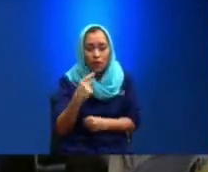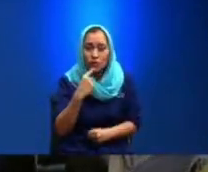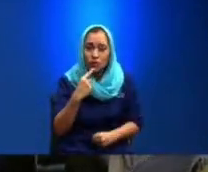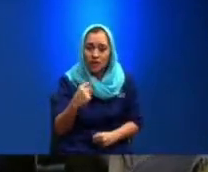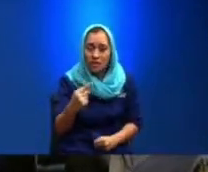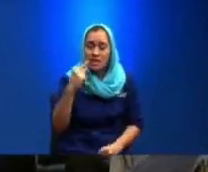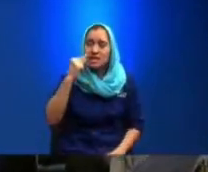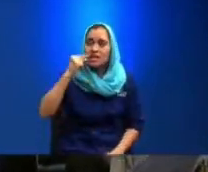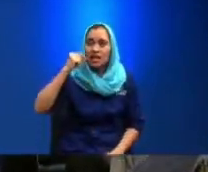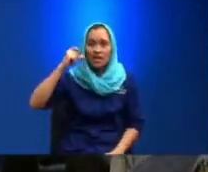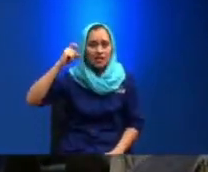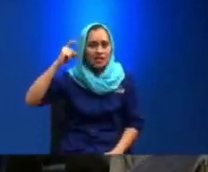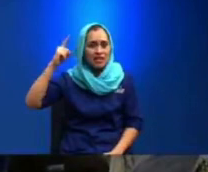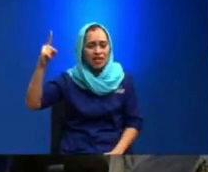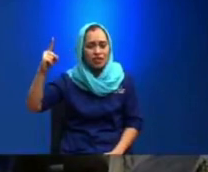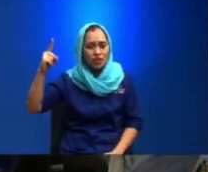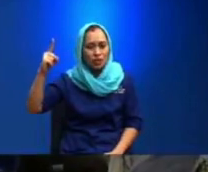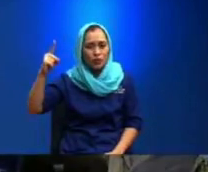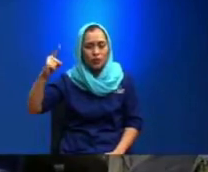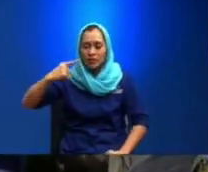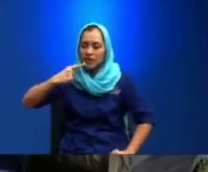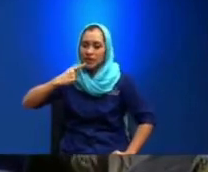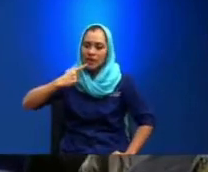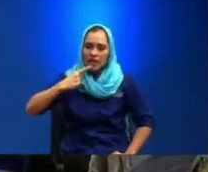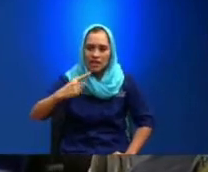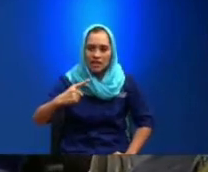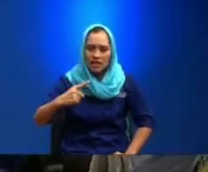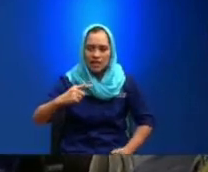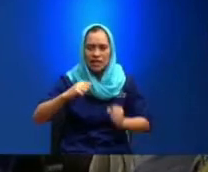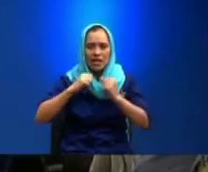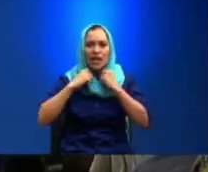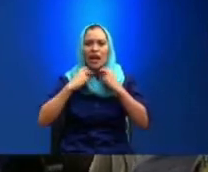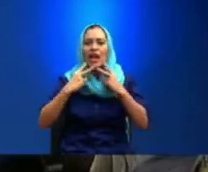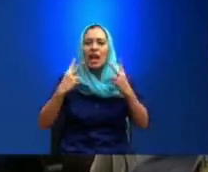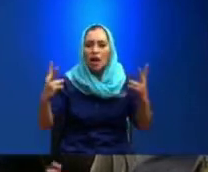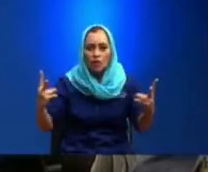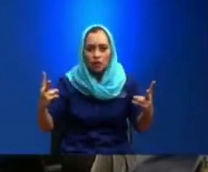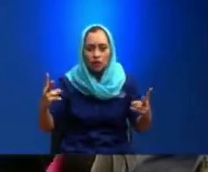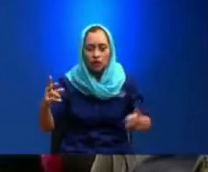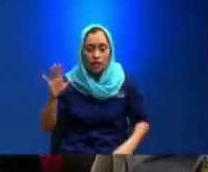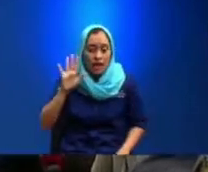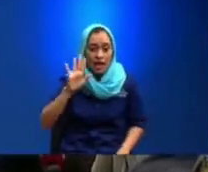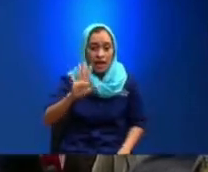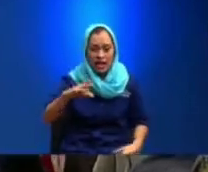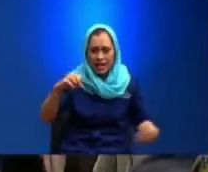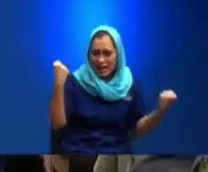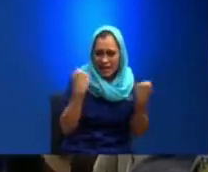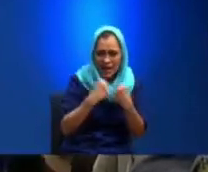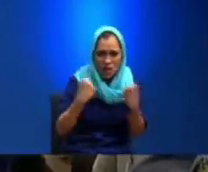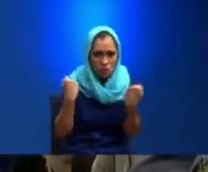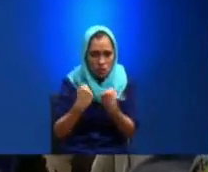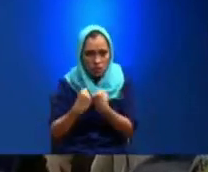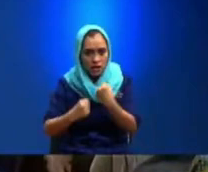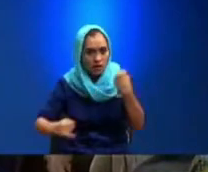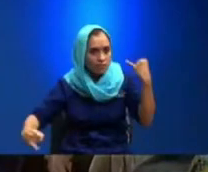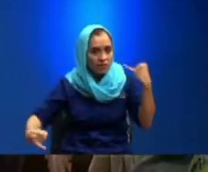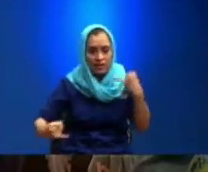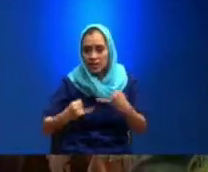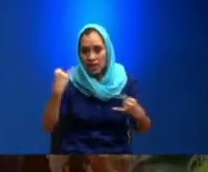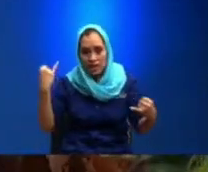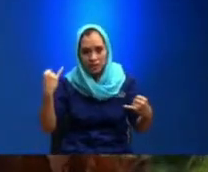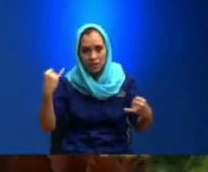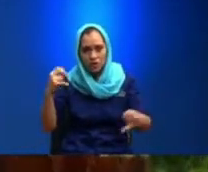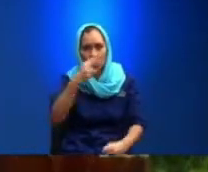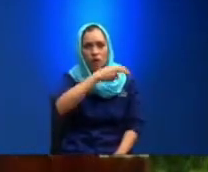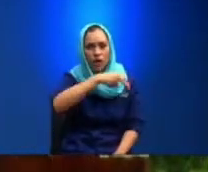señor decirle a voces que su lucha ha terminado en el nombre